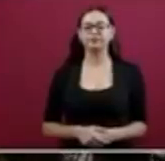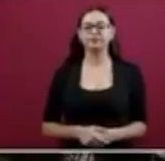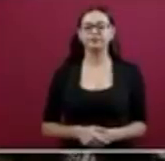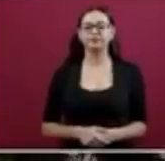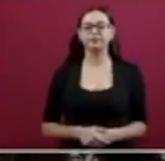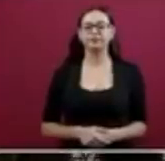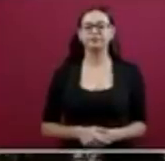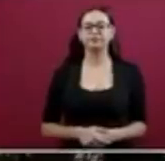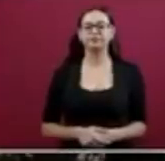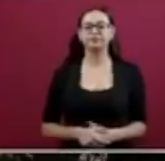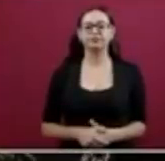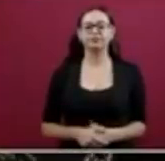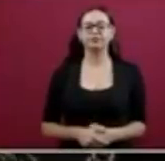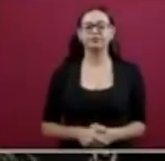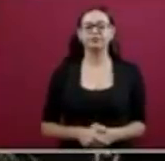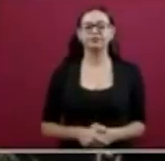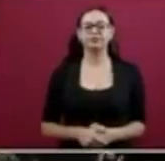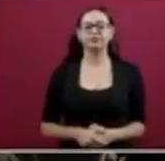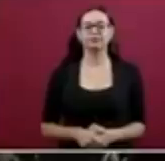Bueno, pues vamos a